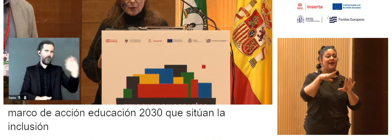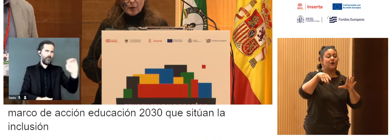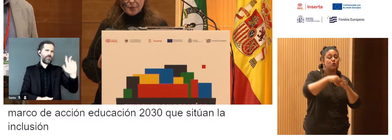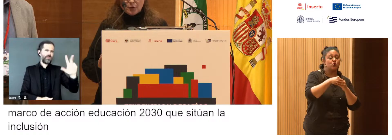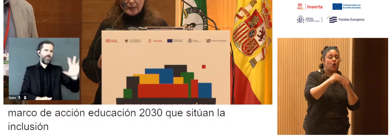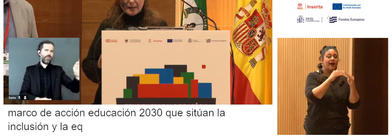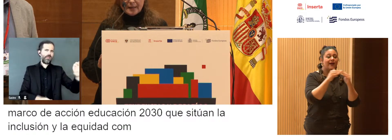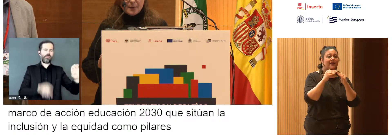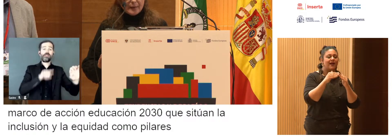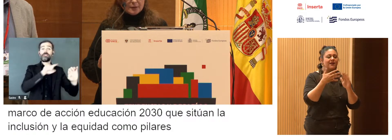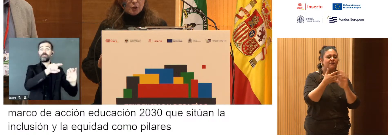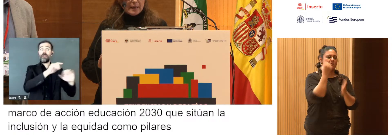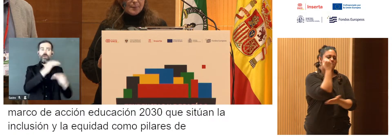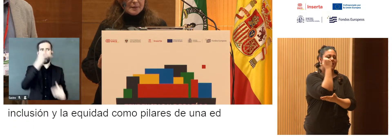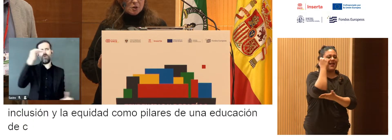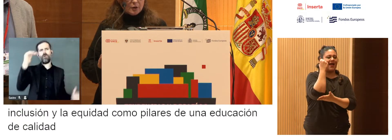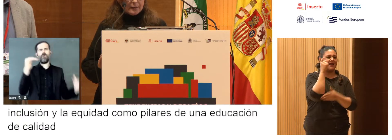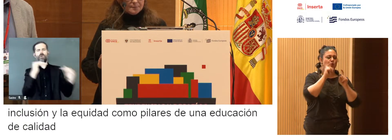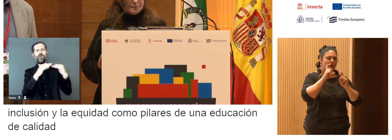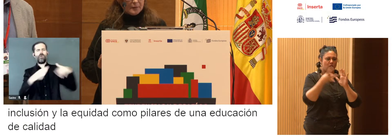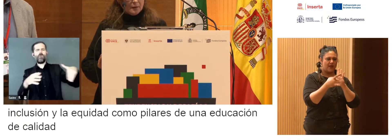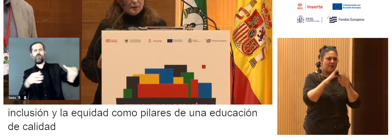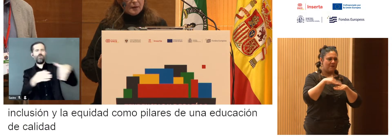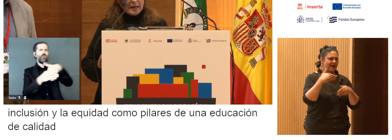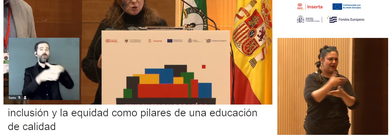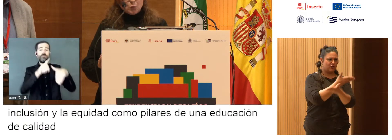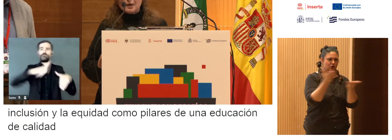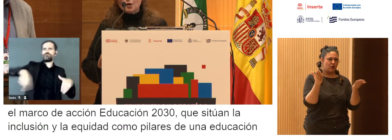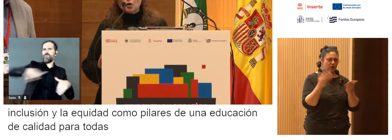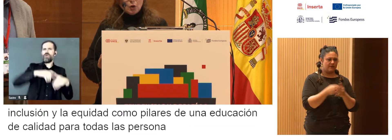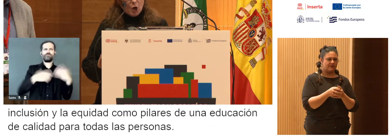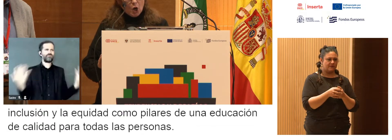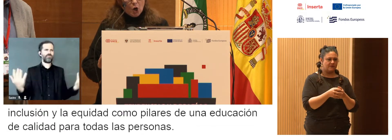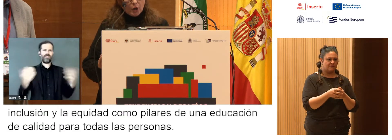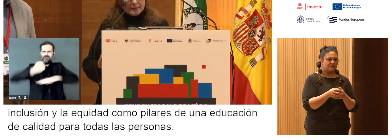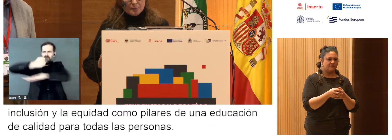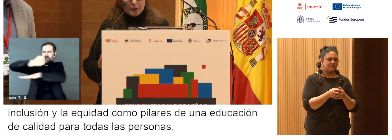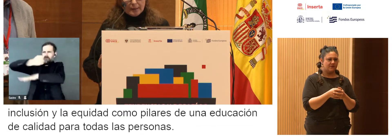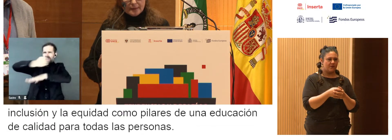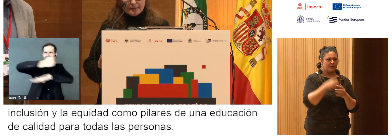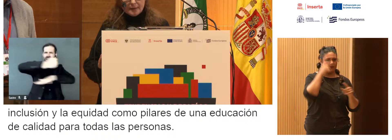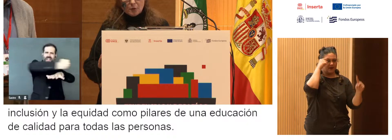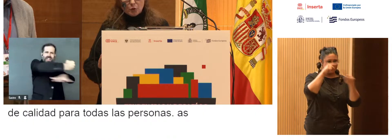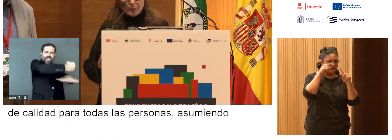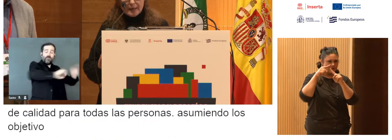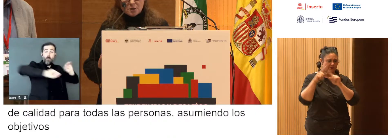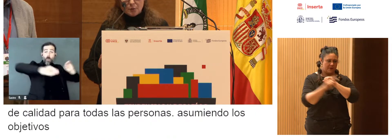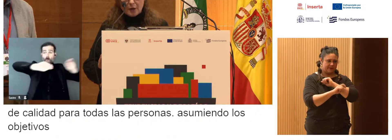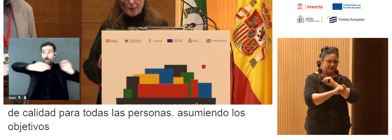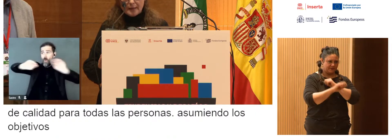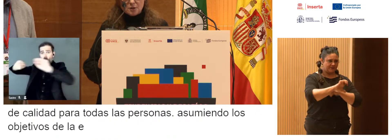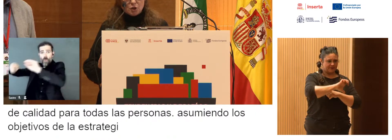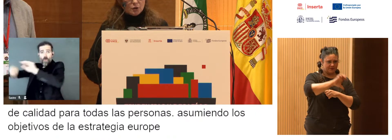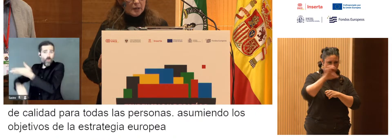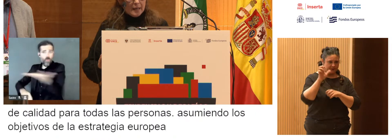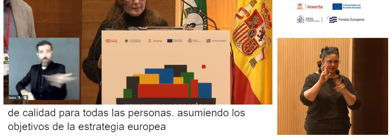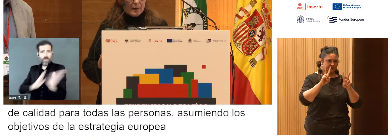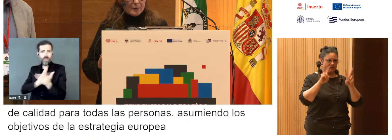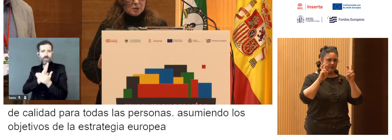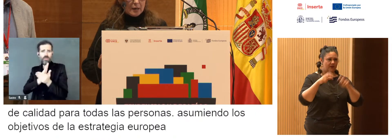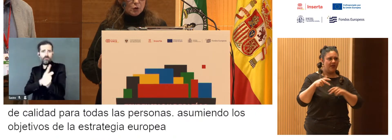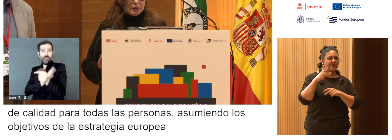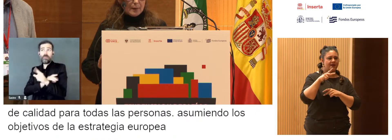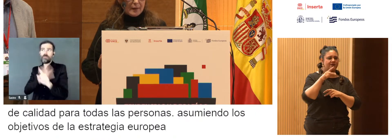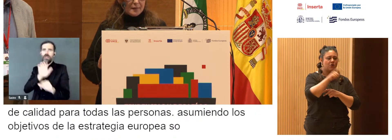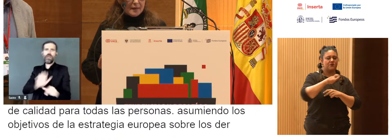pilares de una educación de calidad para todas las personas, asumiendo los objetivos de la Estrategia Europea sobre los derechos de